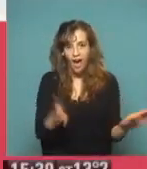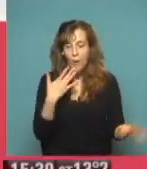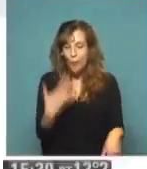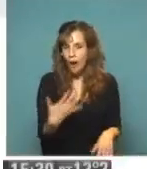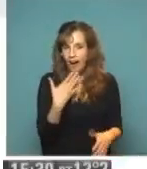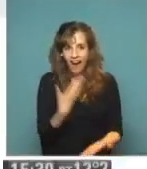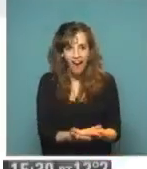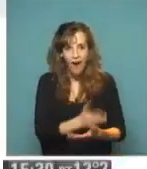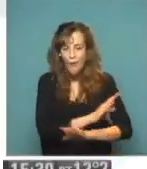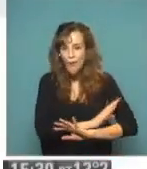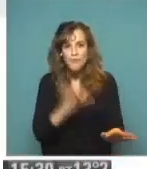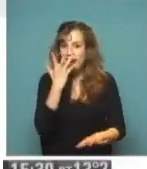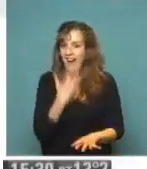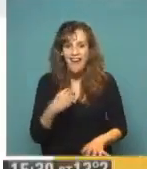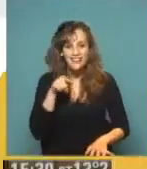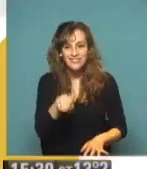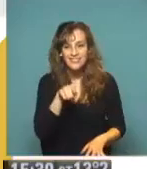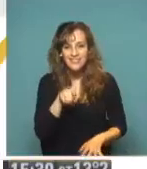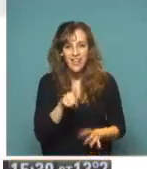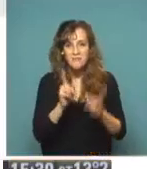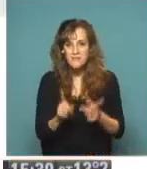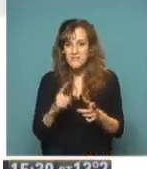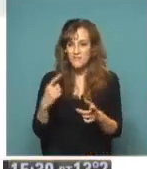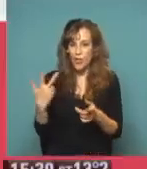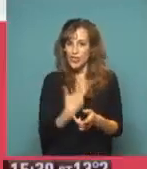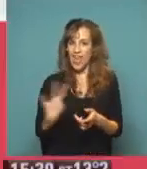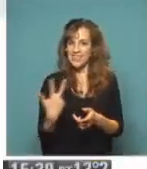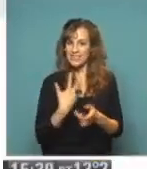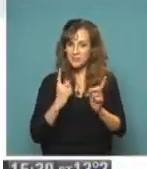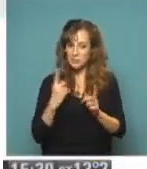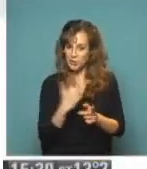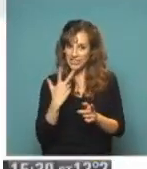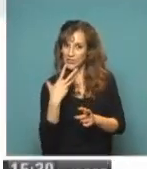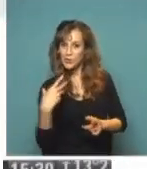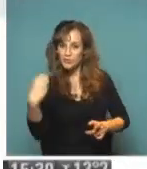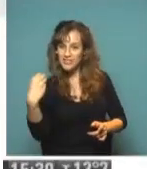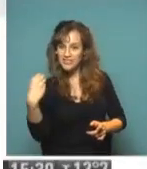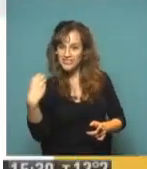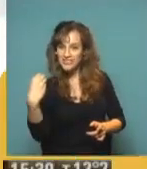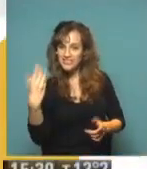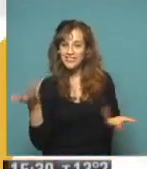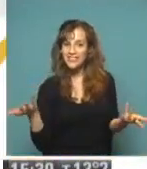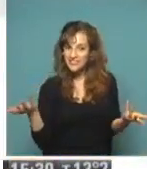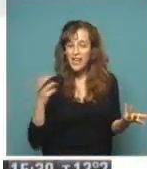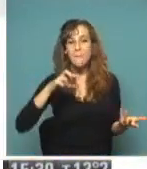¡Wow! ¡Me qué encanta lindo eso! Sí, pero ¿por qué lo hiciste tan pelado a Pablo?